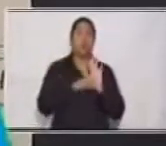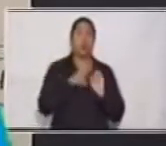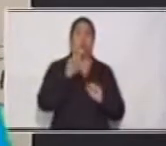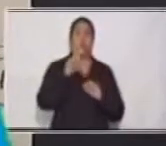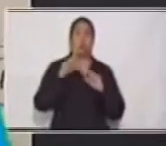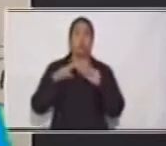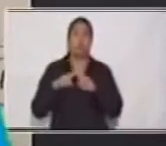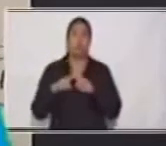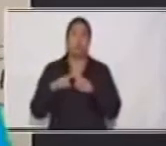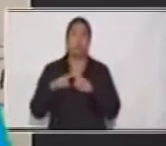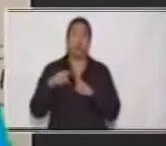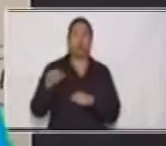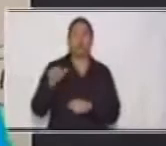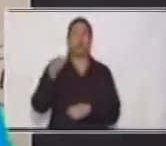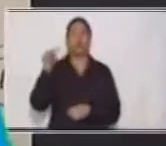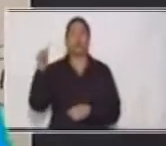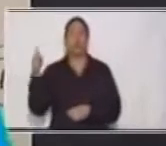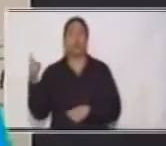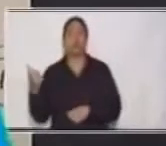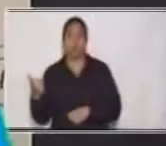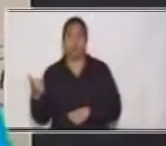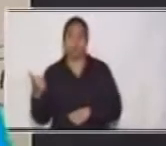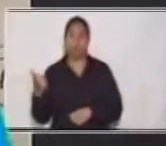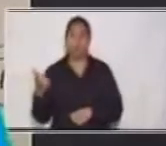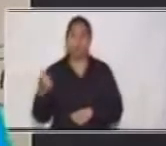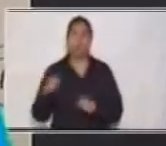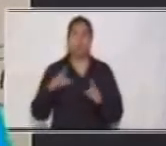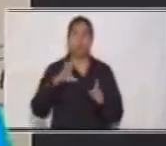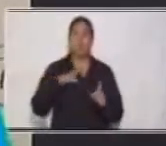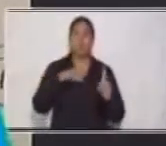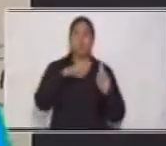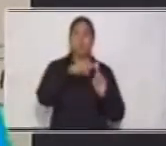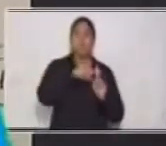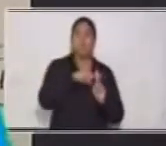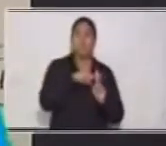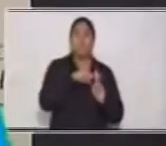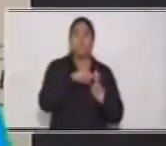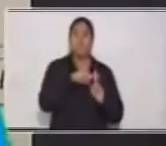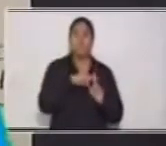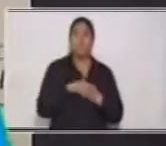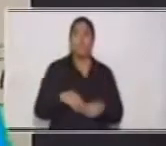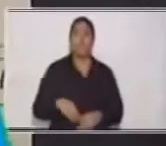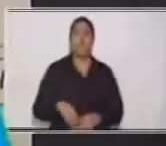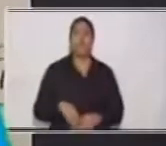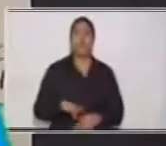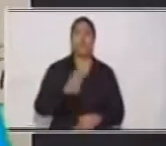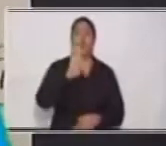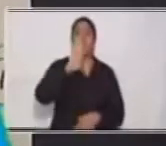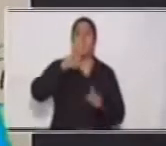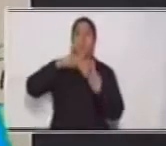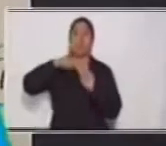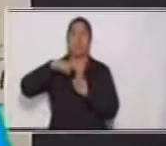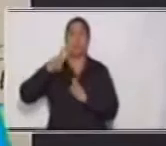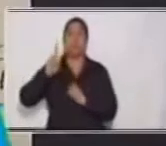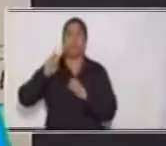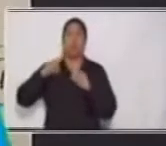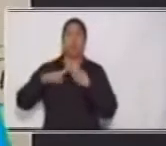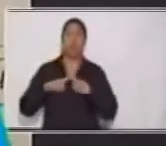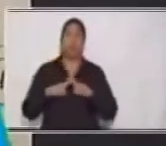La otra nos va a quedar entonces con pendiente positiva y va a ser de más 2x.